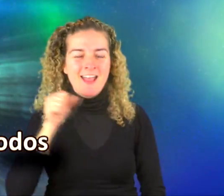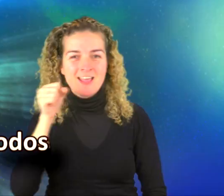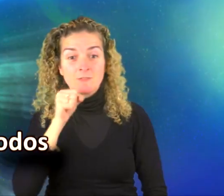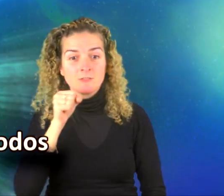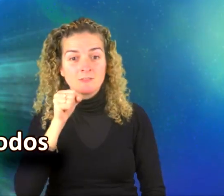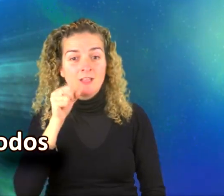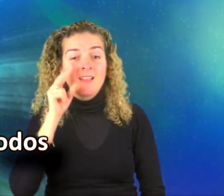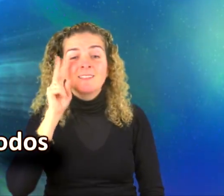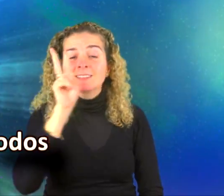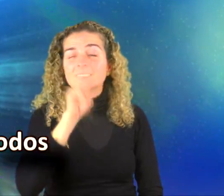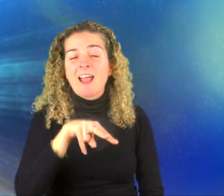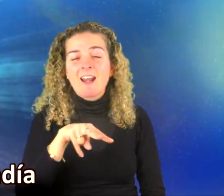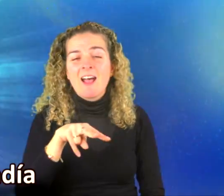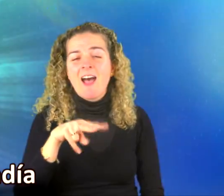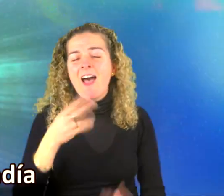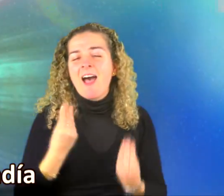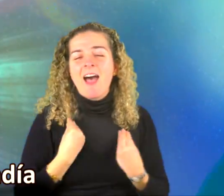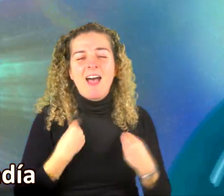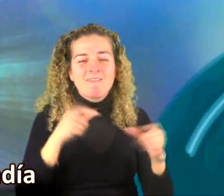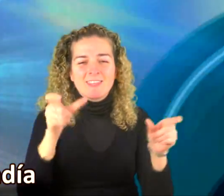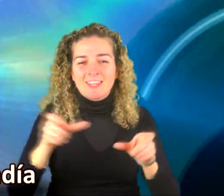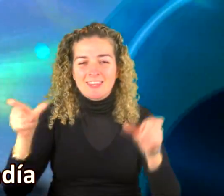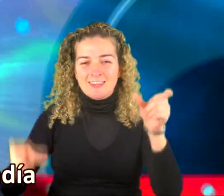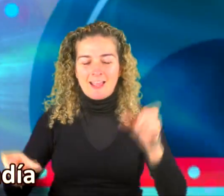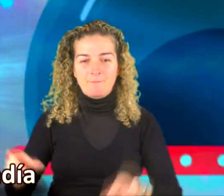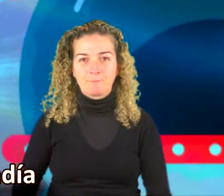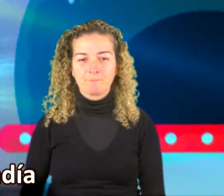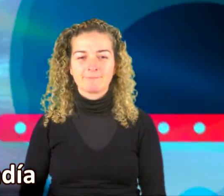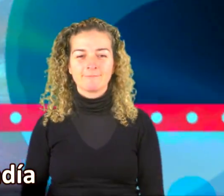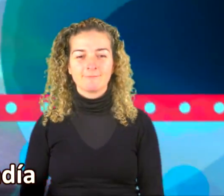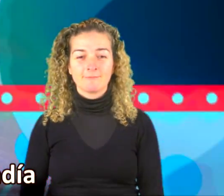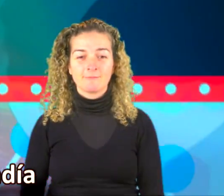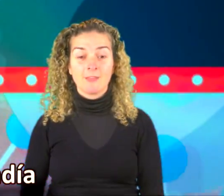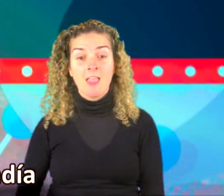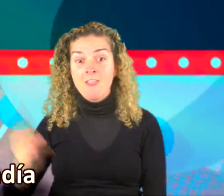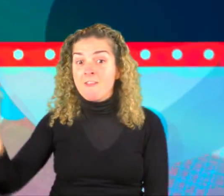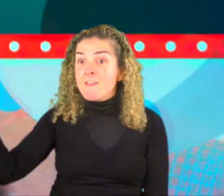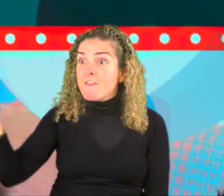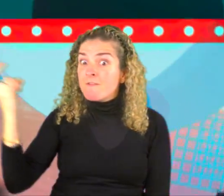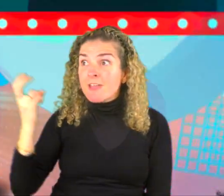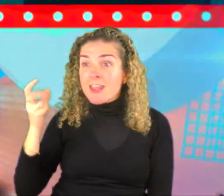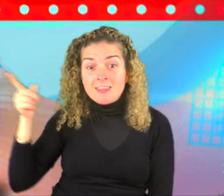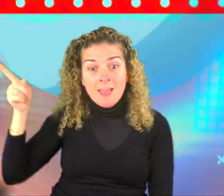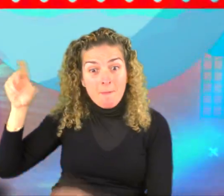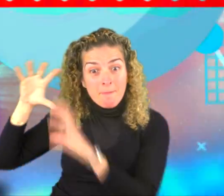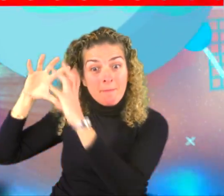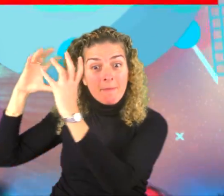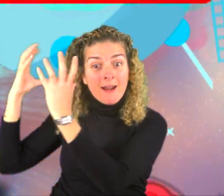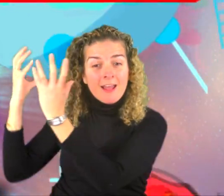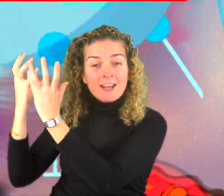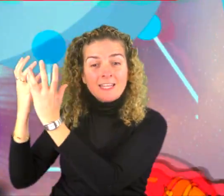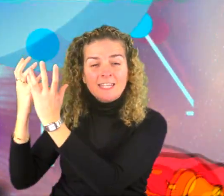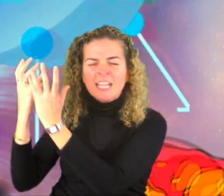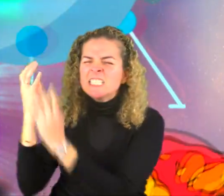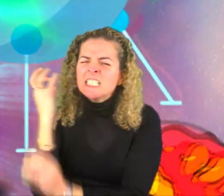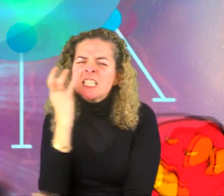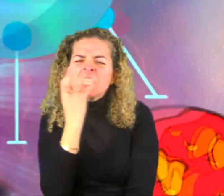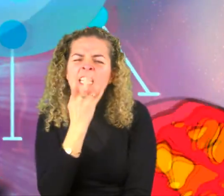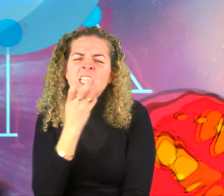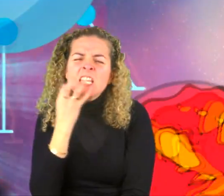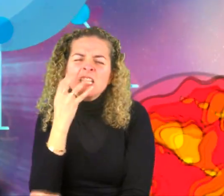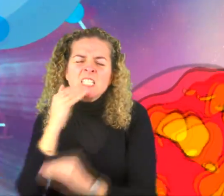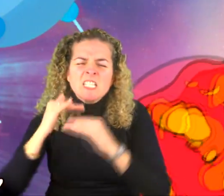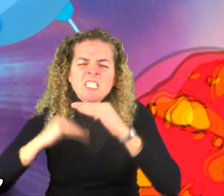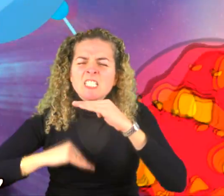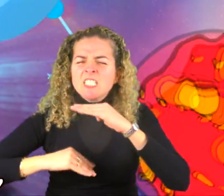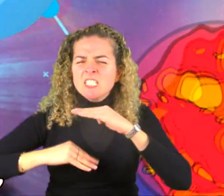Mi Principito. Cada mañana Mi Principito atendía a multitud de forasteros que se acercaban